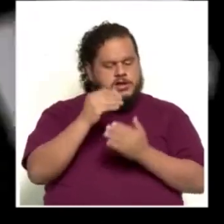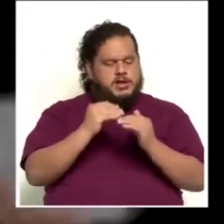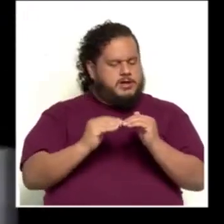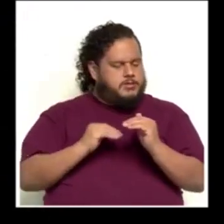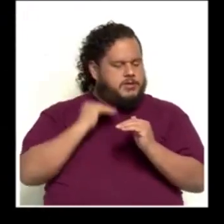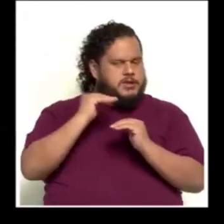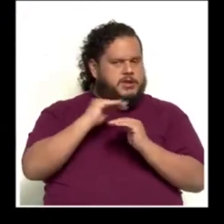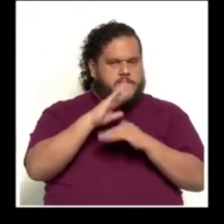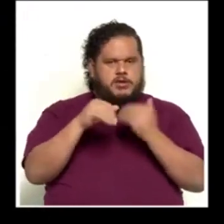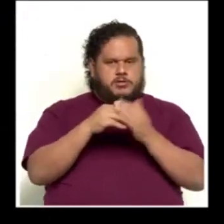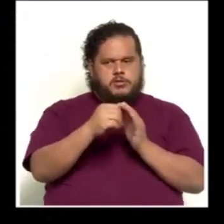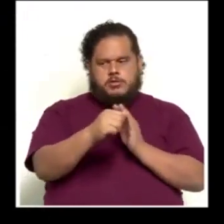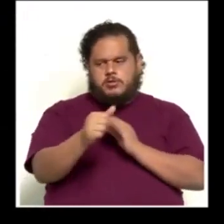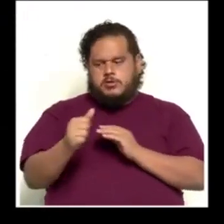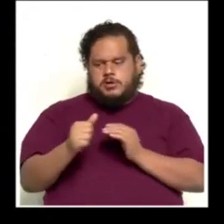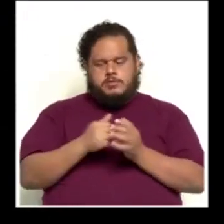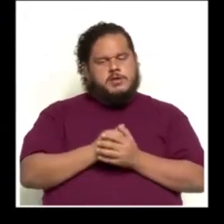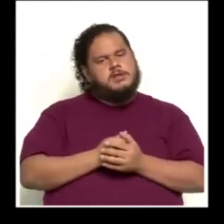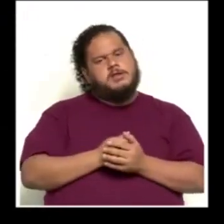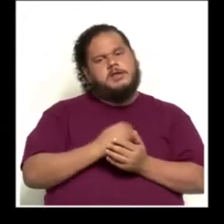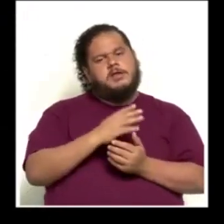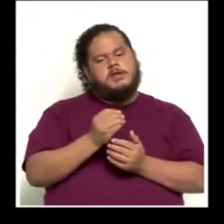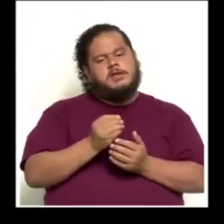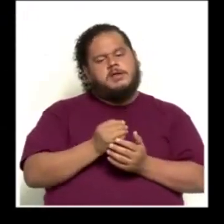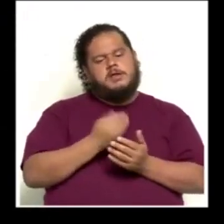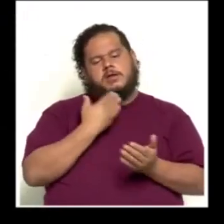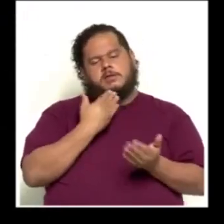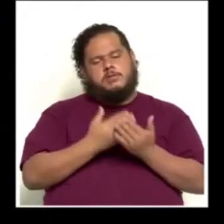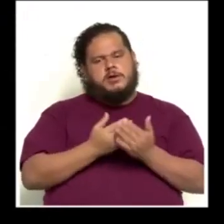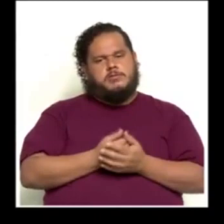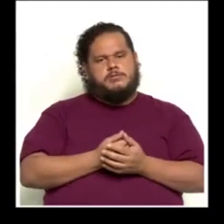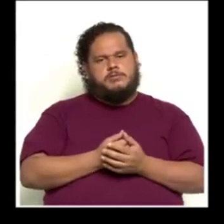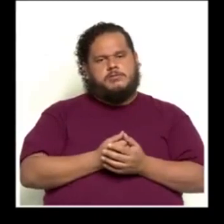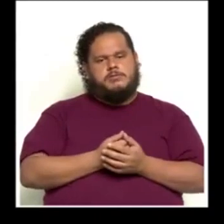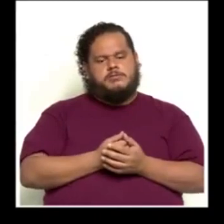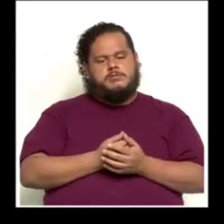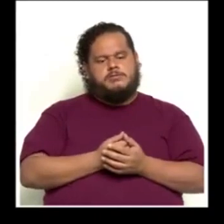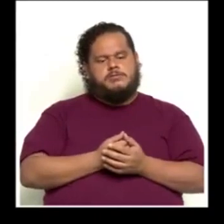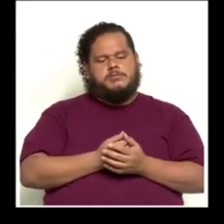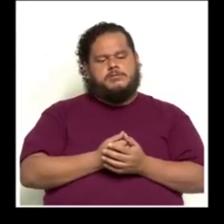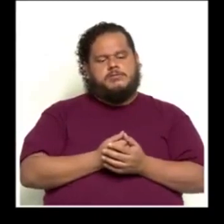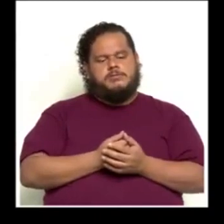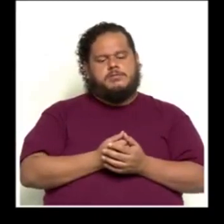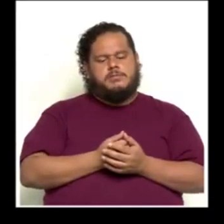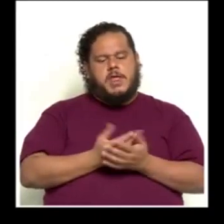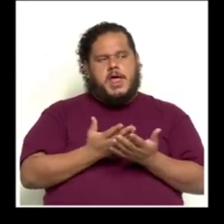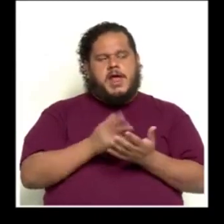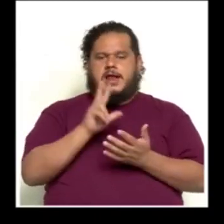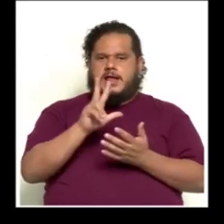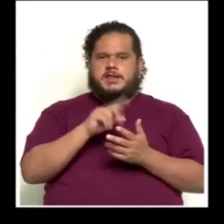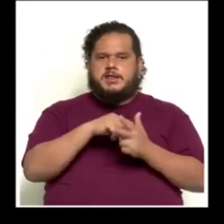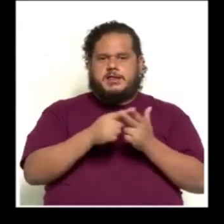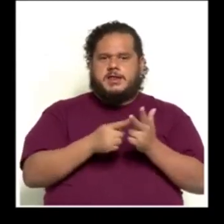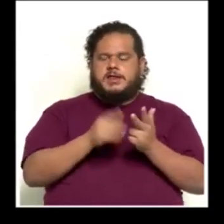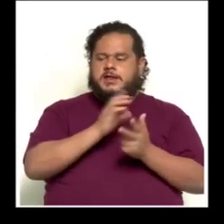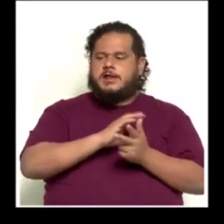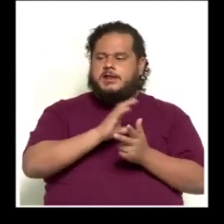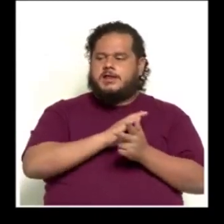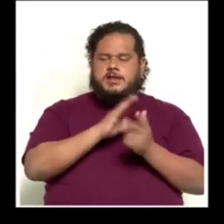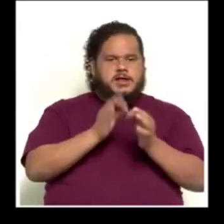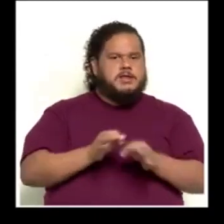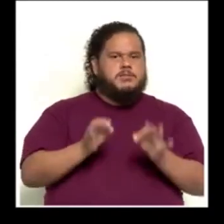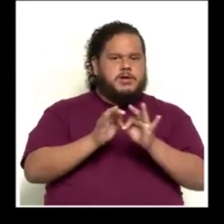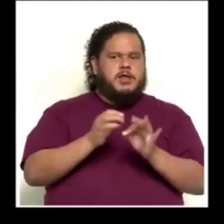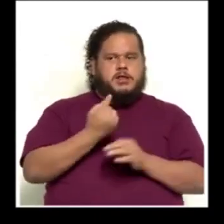encima de todos los demás, ¿verdad? Y bueno, esa es, digamos, las tres características fundamentales que podría uno definir